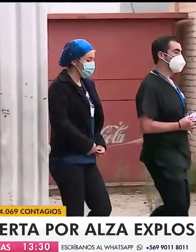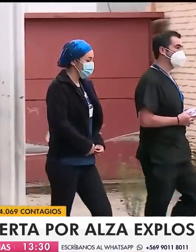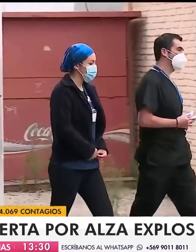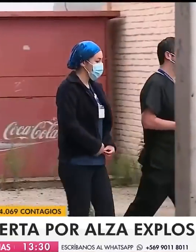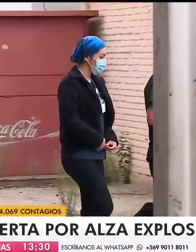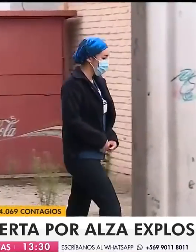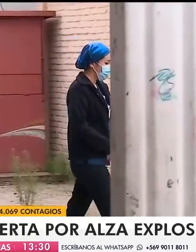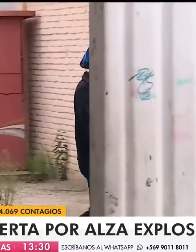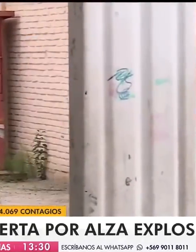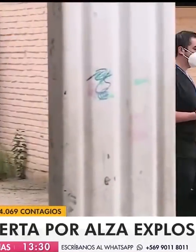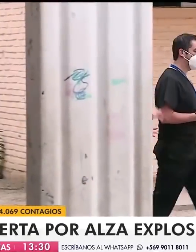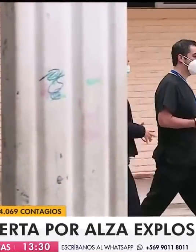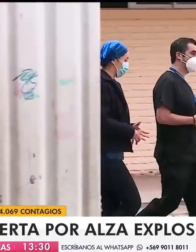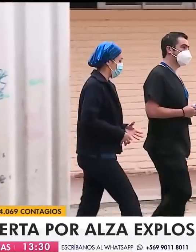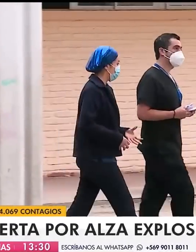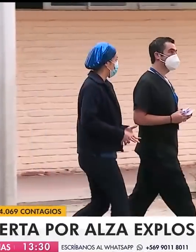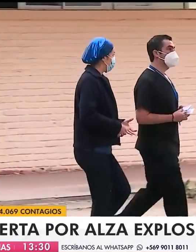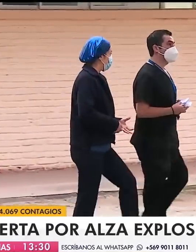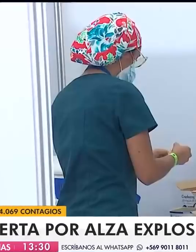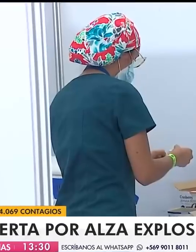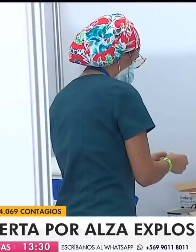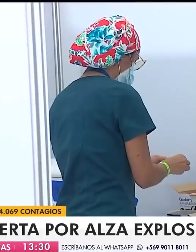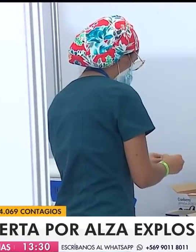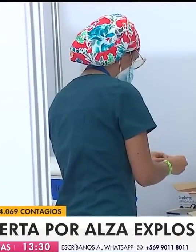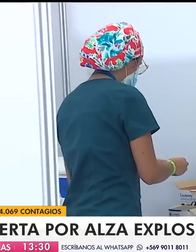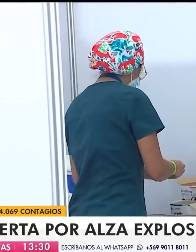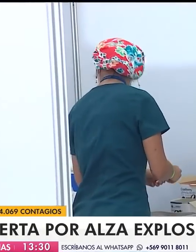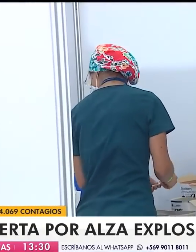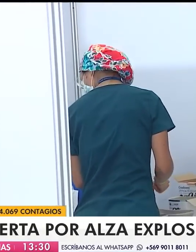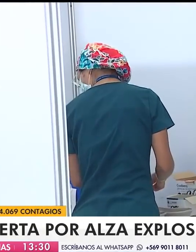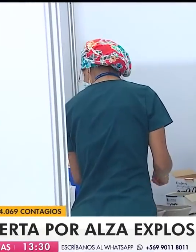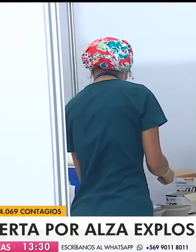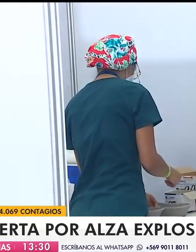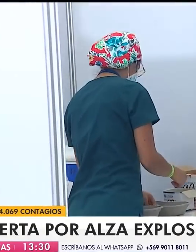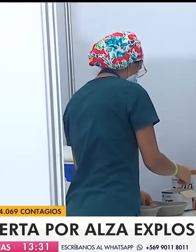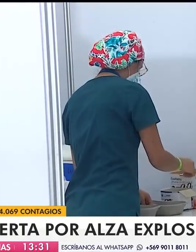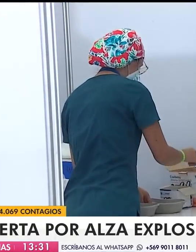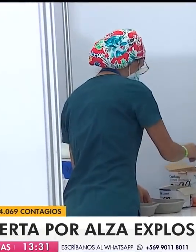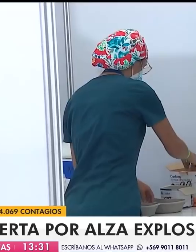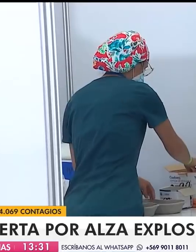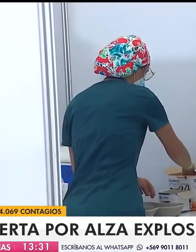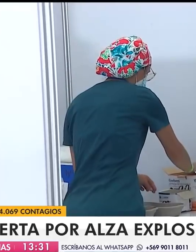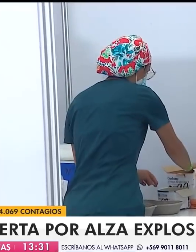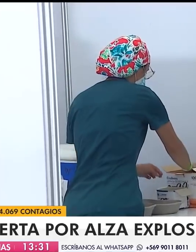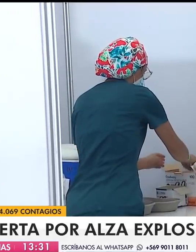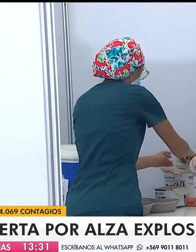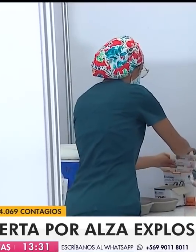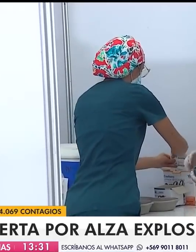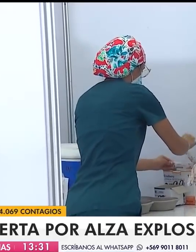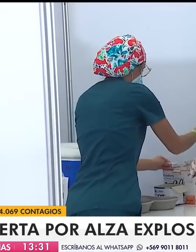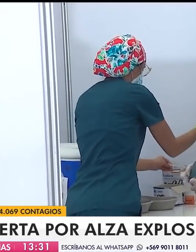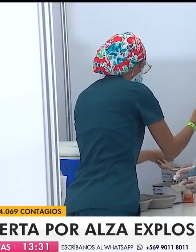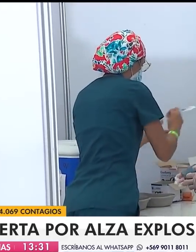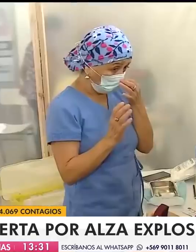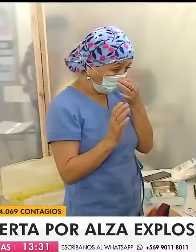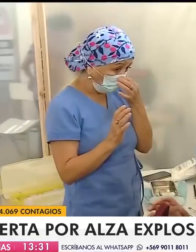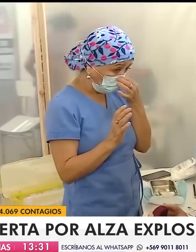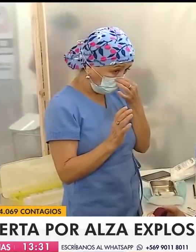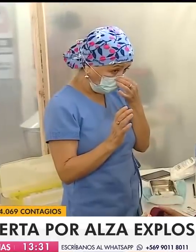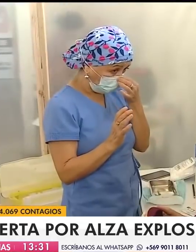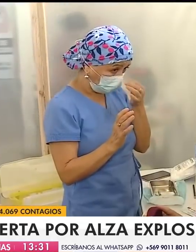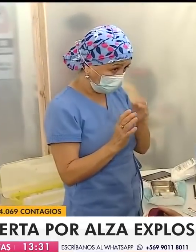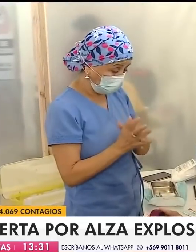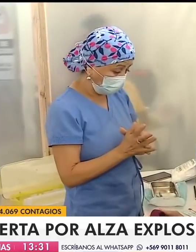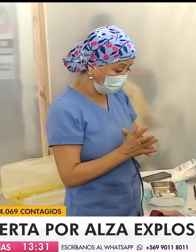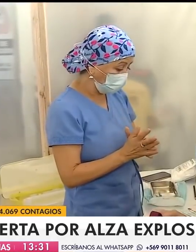casos que están asociados a esta variante, gran parte de ellos son precisamente por personas que viajaron fuera de Chile. Se refuerza también el